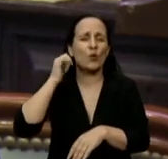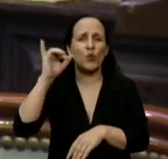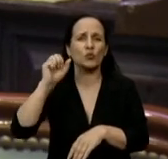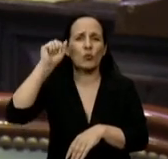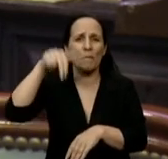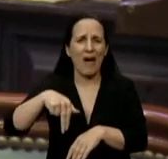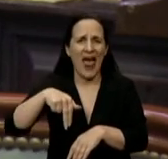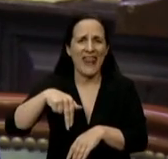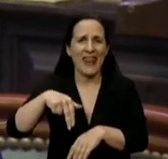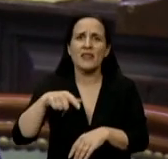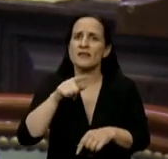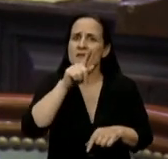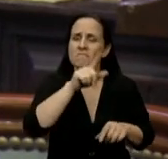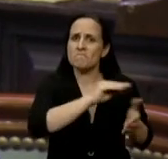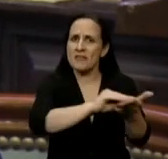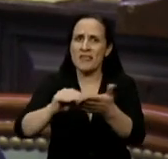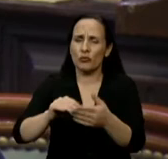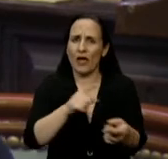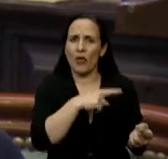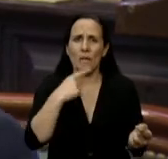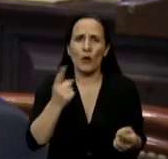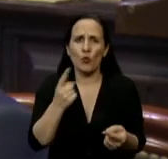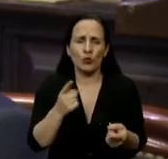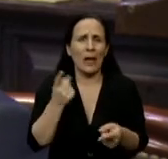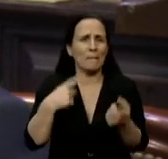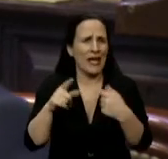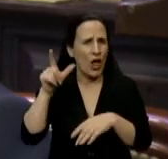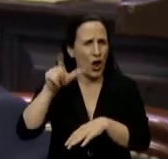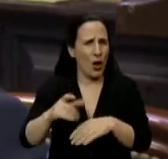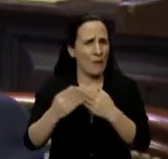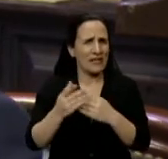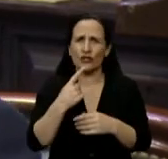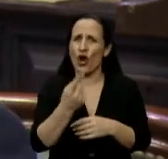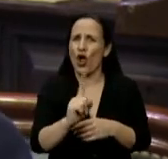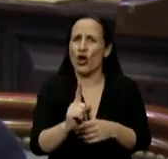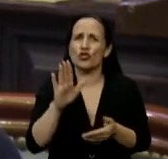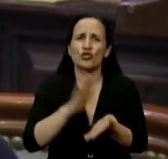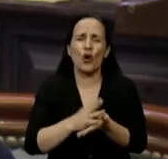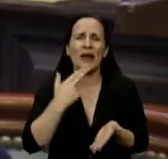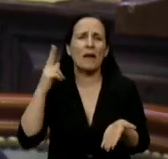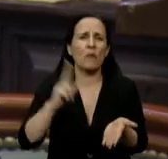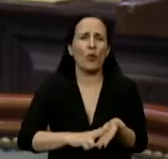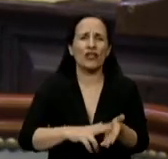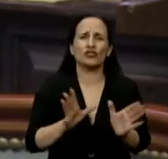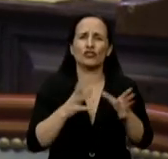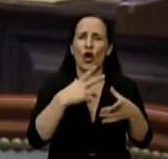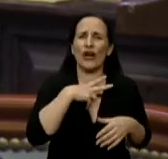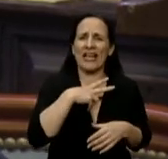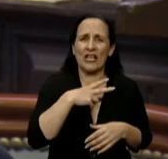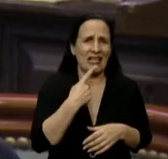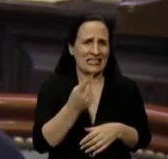que aún ante las preguntas de los diputados ni una palabra dijo en referencia al impuesto a la riqueza, pero